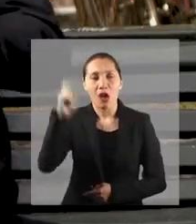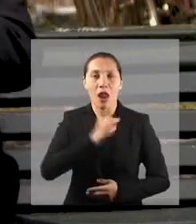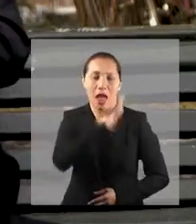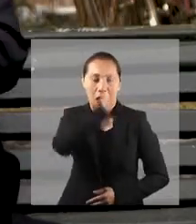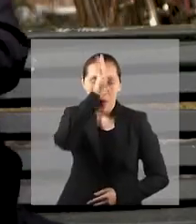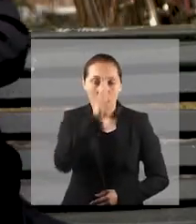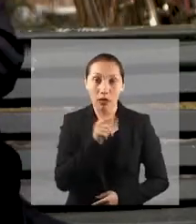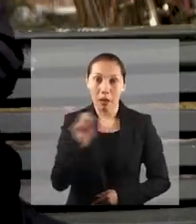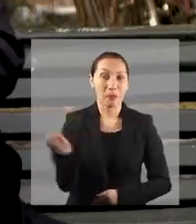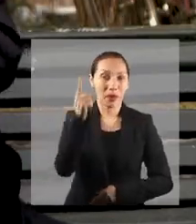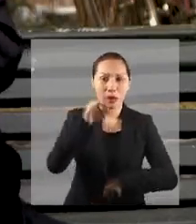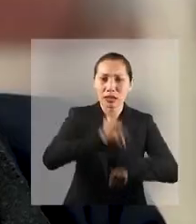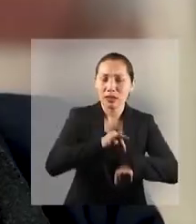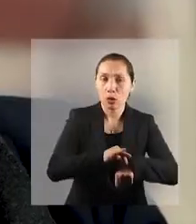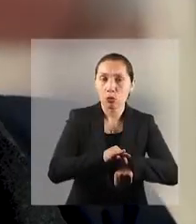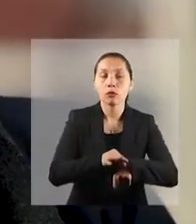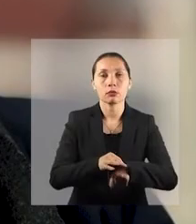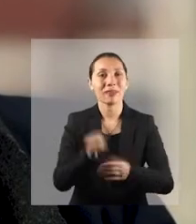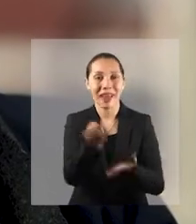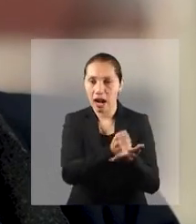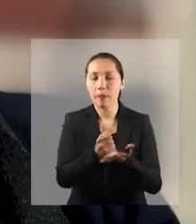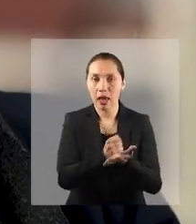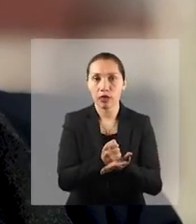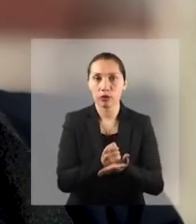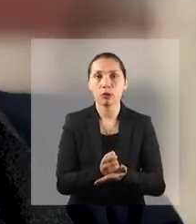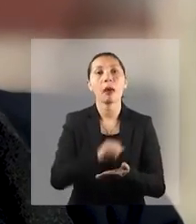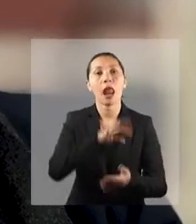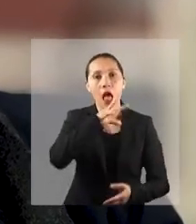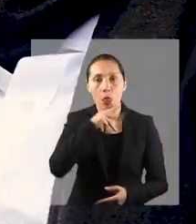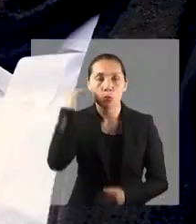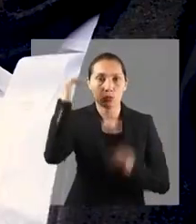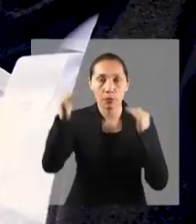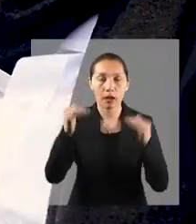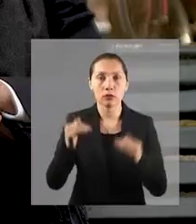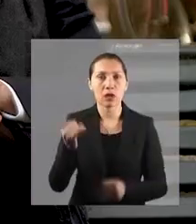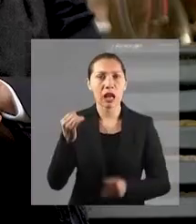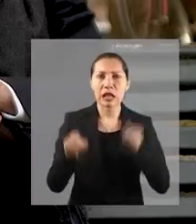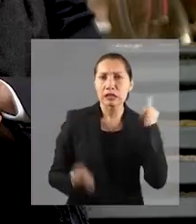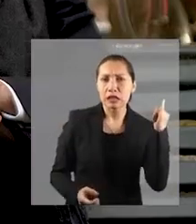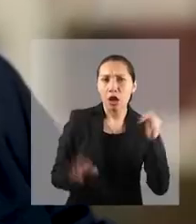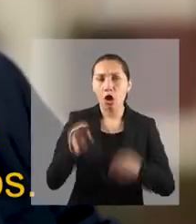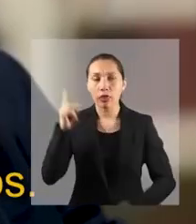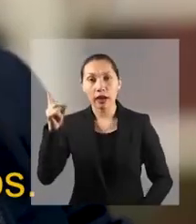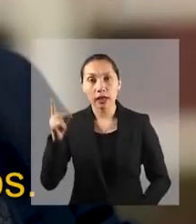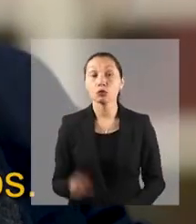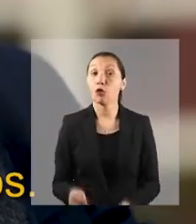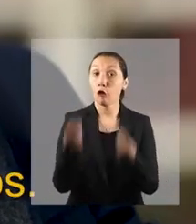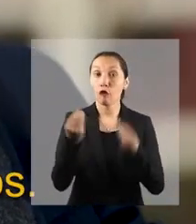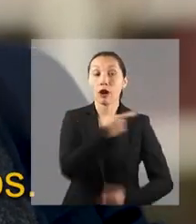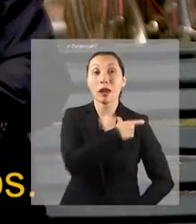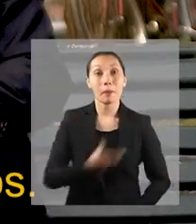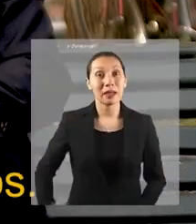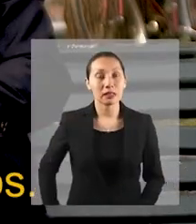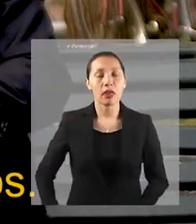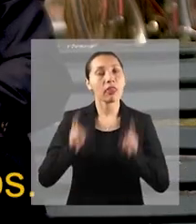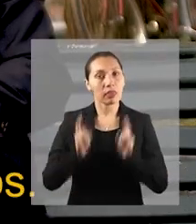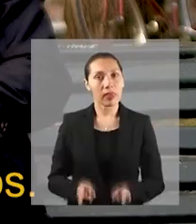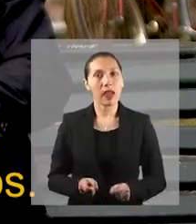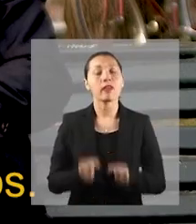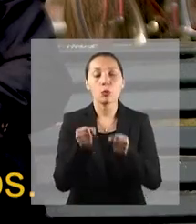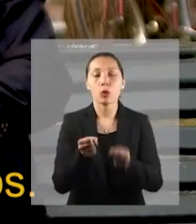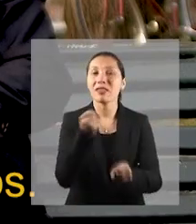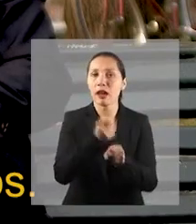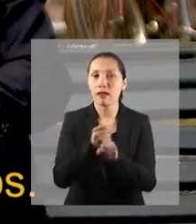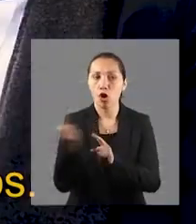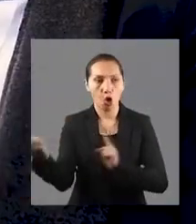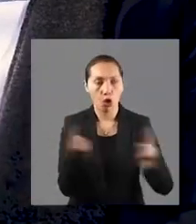La prioridad en salud. Los remedios para nuestros adultos mayores. ¿Izquierda o derecha? Un buen presidente tiene que ser capaz